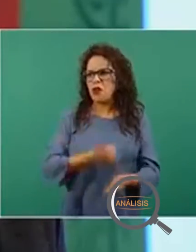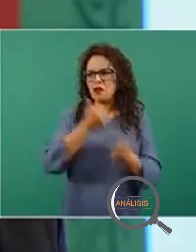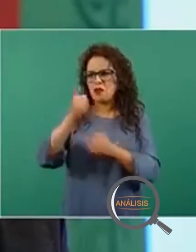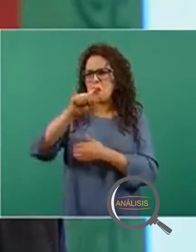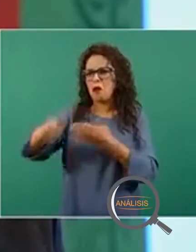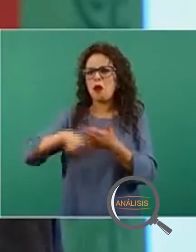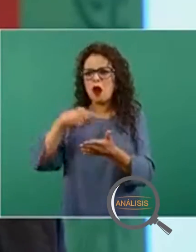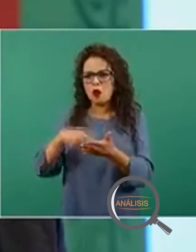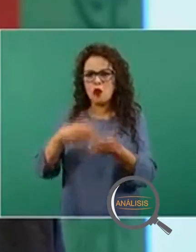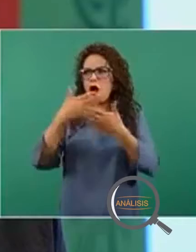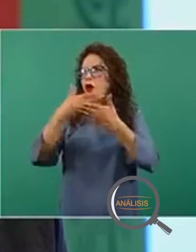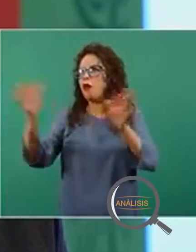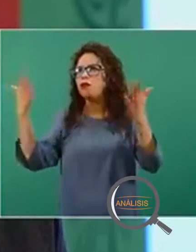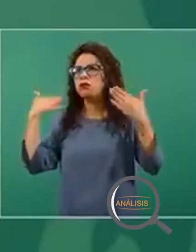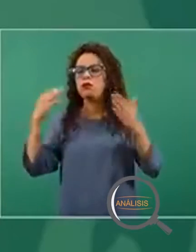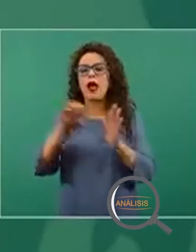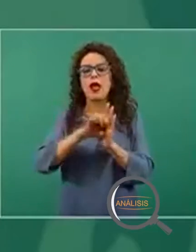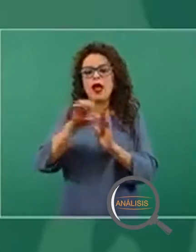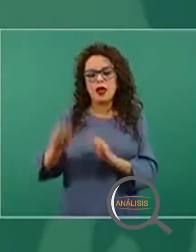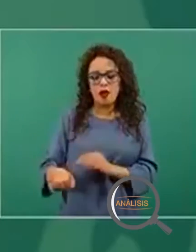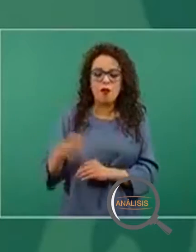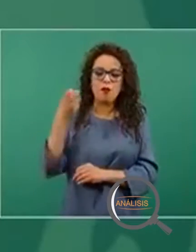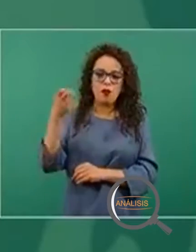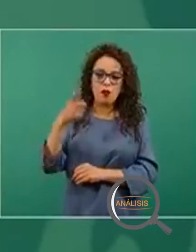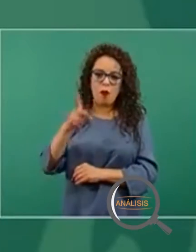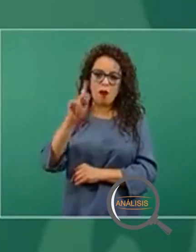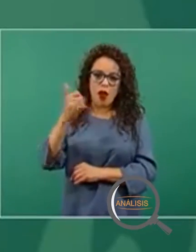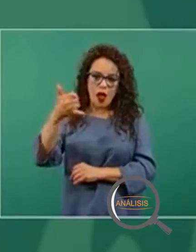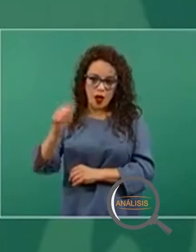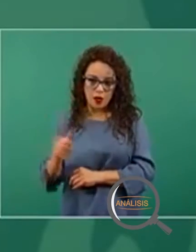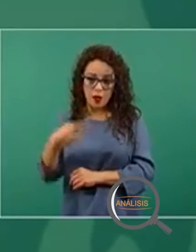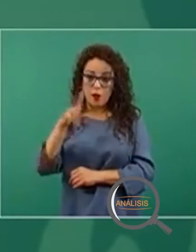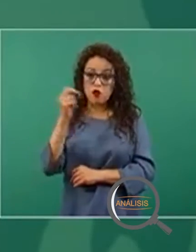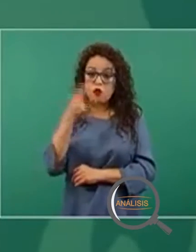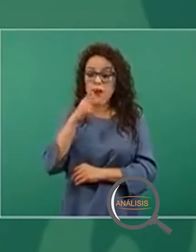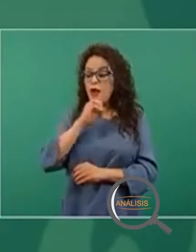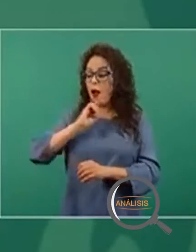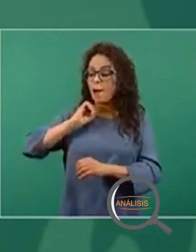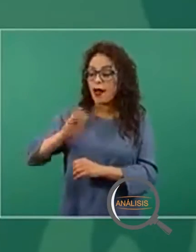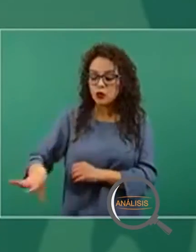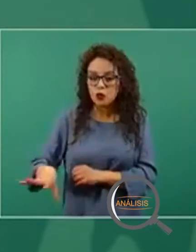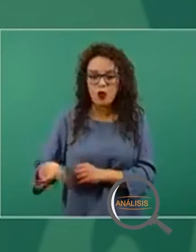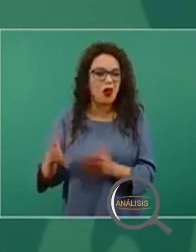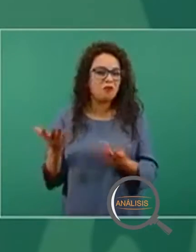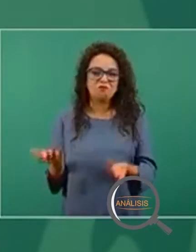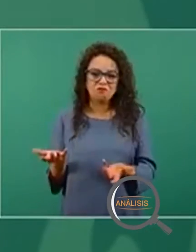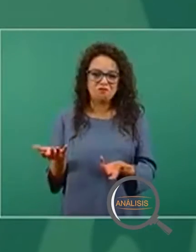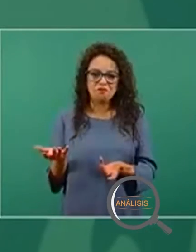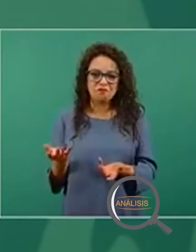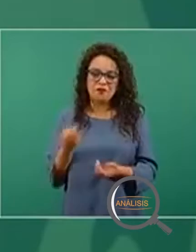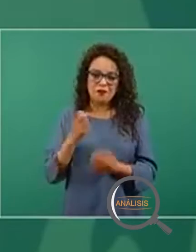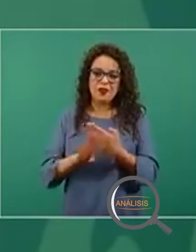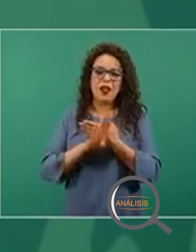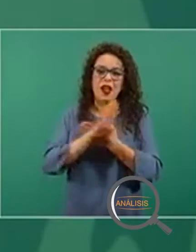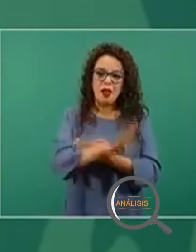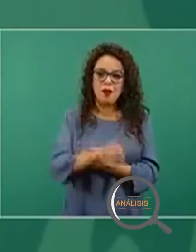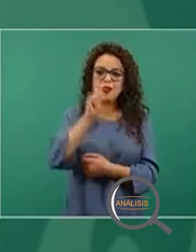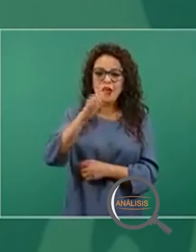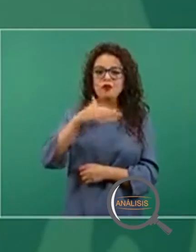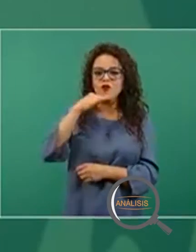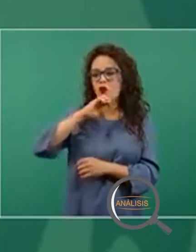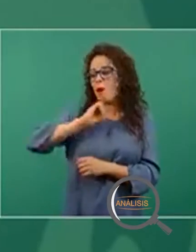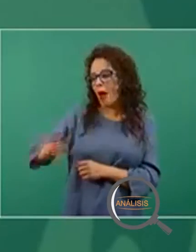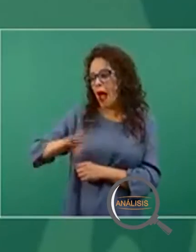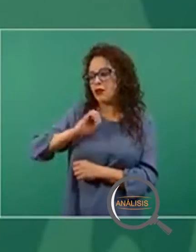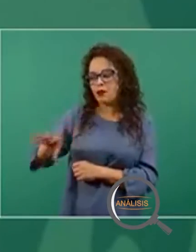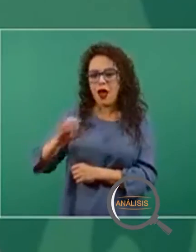una playa o un área recreativa, pero no va a necesitar desecharlo, no va a necesitar generar basura. Y, de hecho, esta sería la